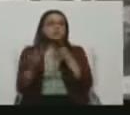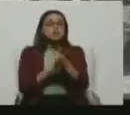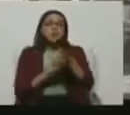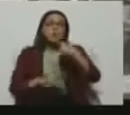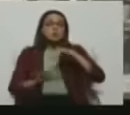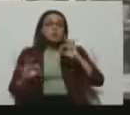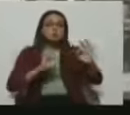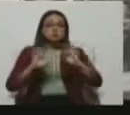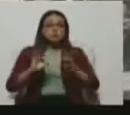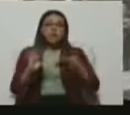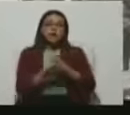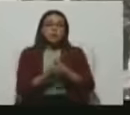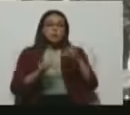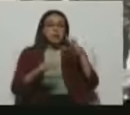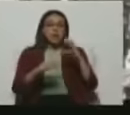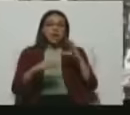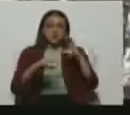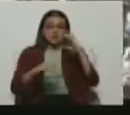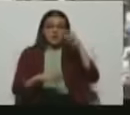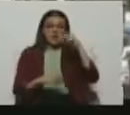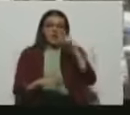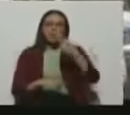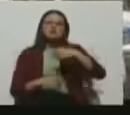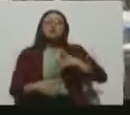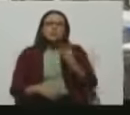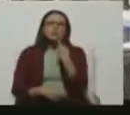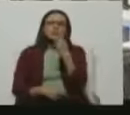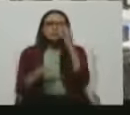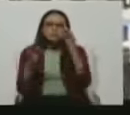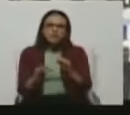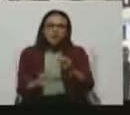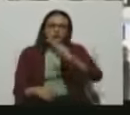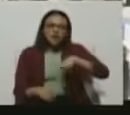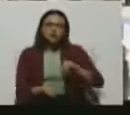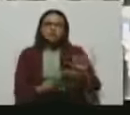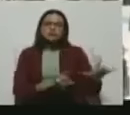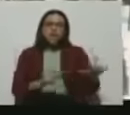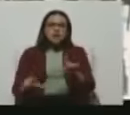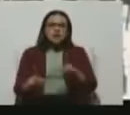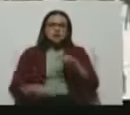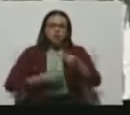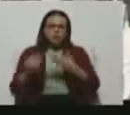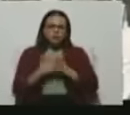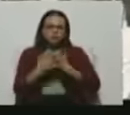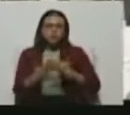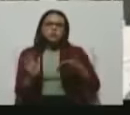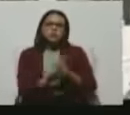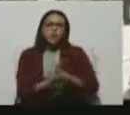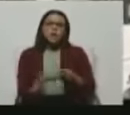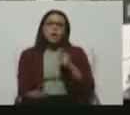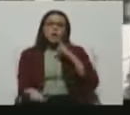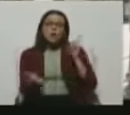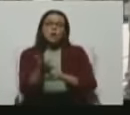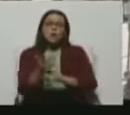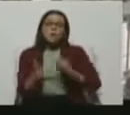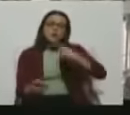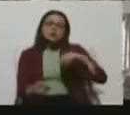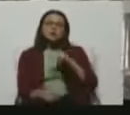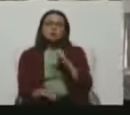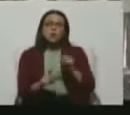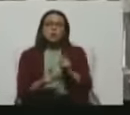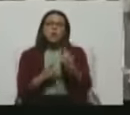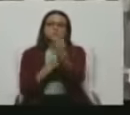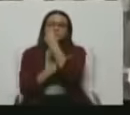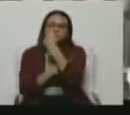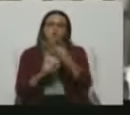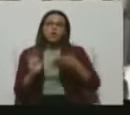electoral, podemos expresar con propiedad que estamos prestos y dispuestos al cumplimiento de nuestra misión,